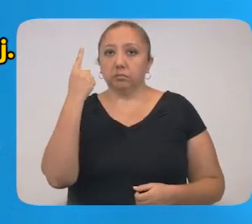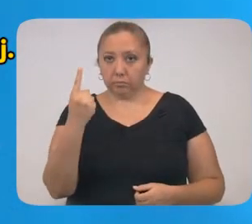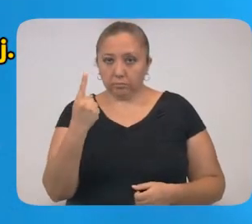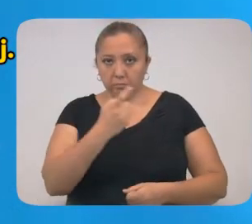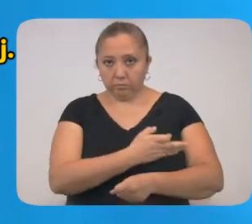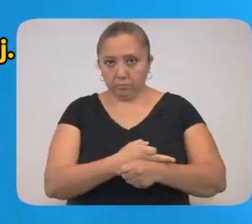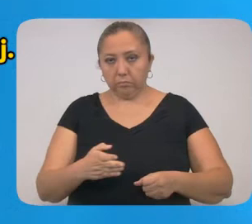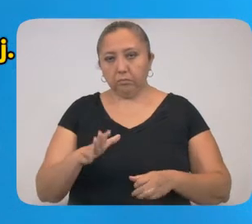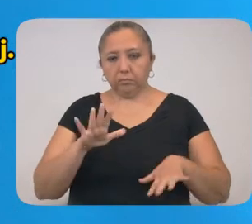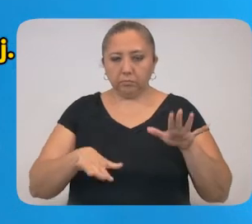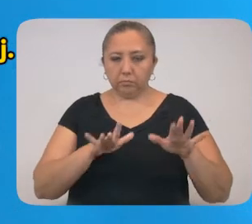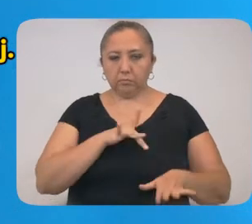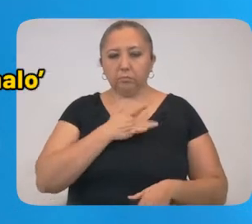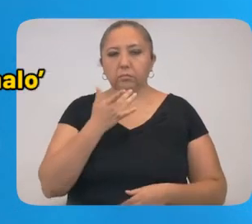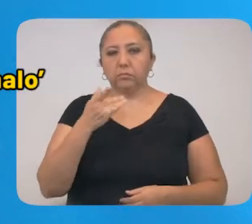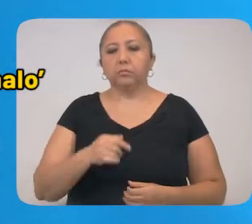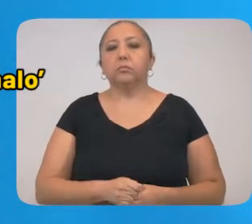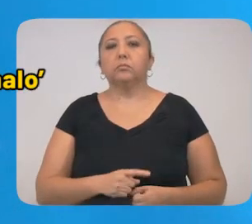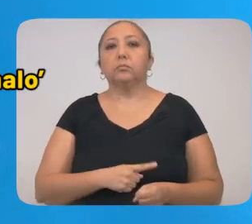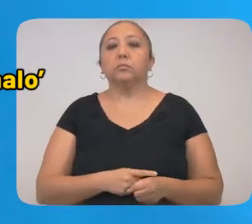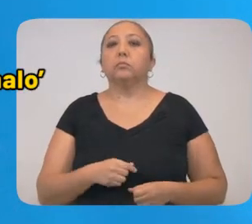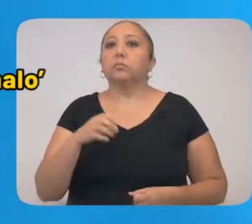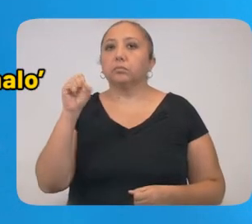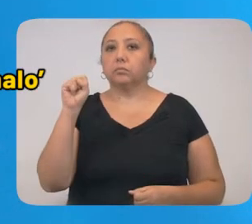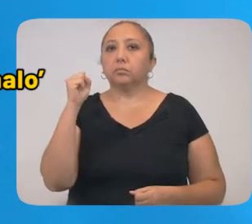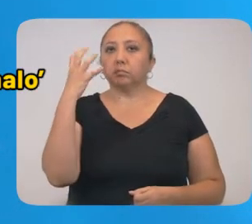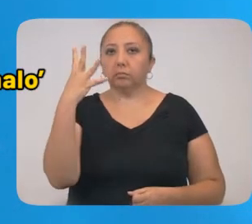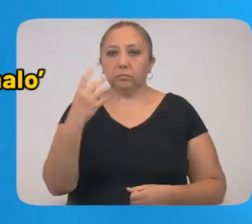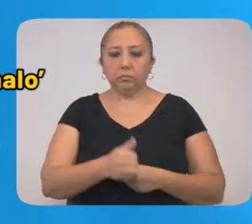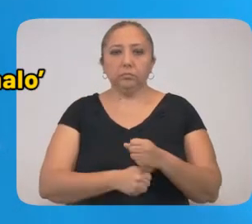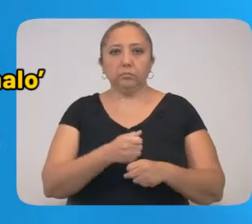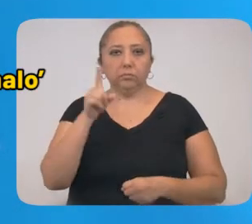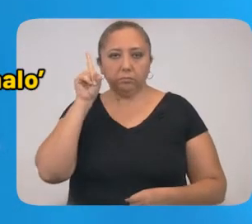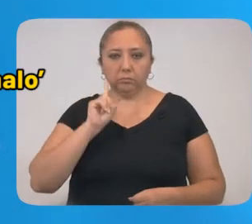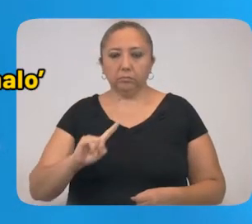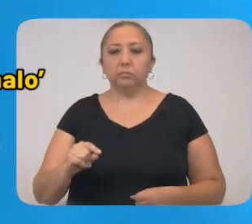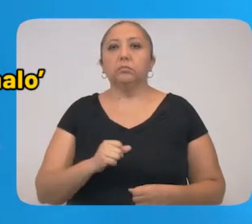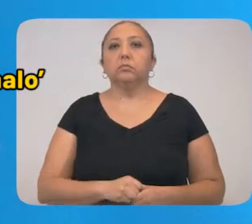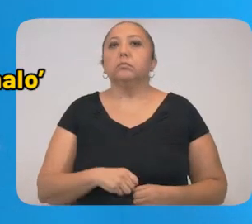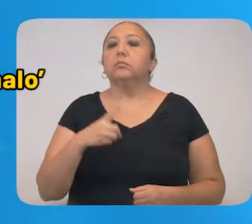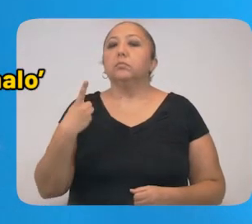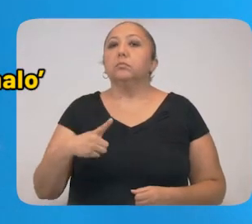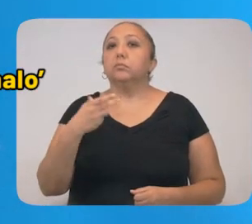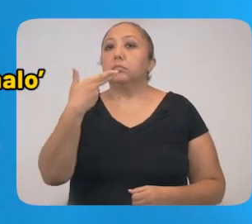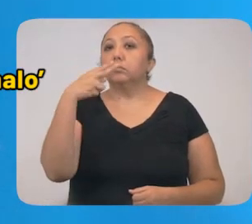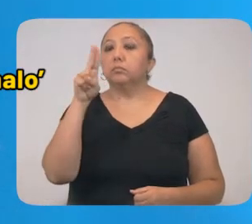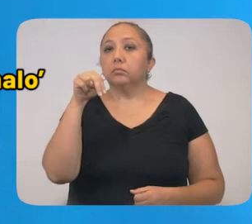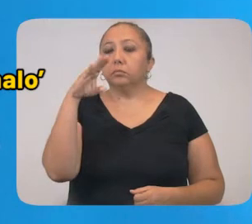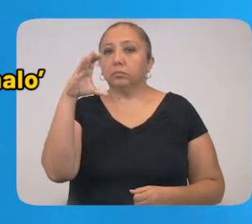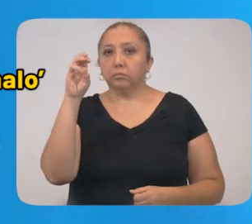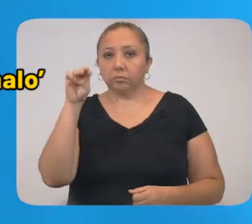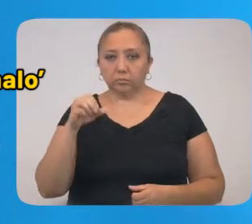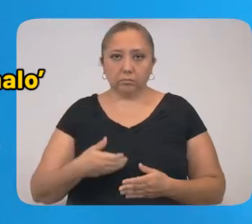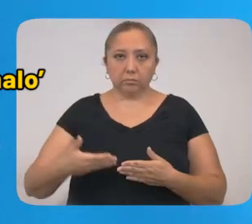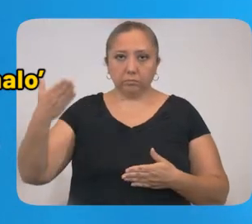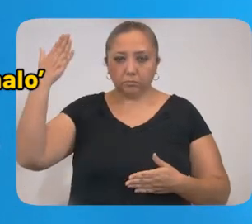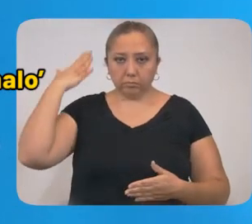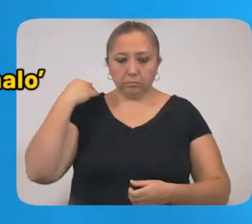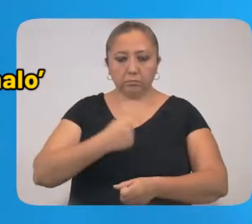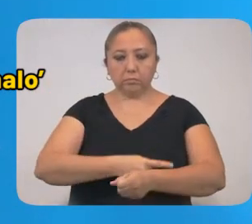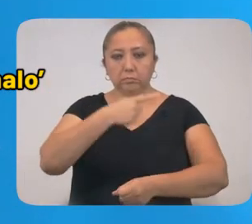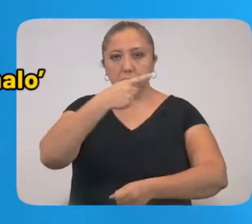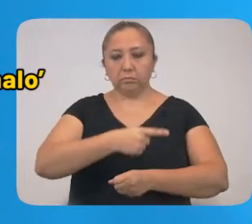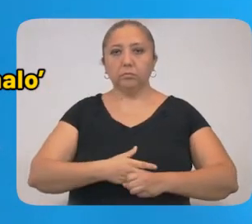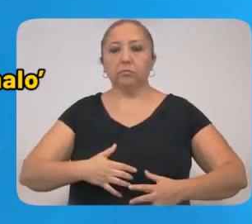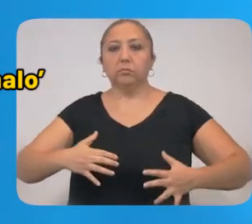presenta síntomas leves. Mujer de 64 años de edad, originaria y residente de Junucmá, con antecedentes de